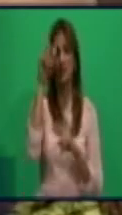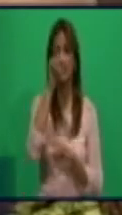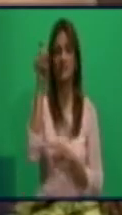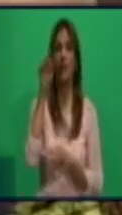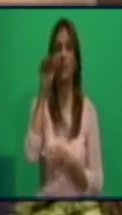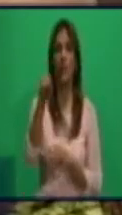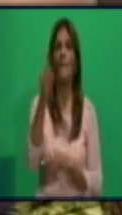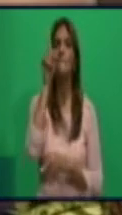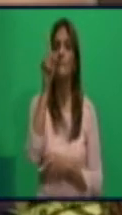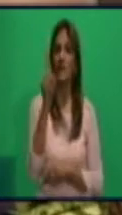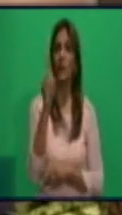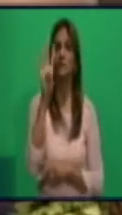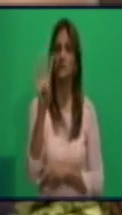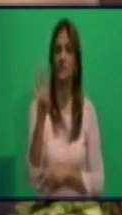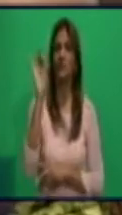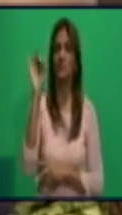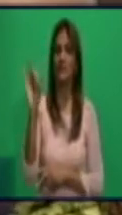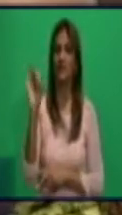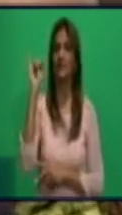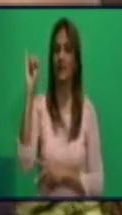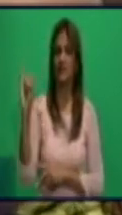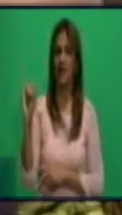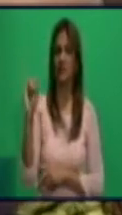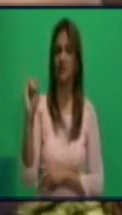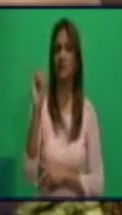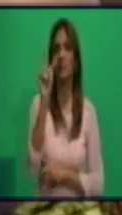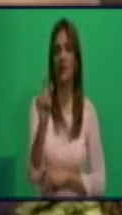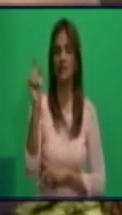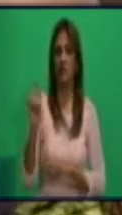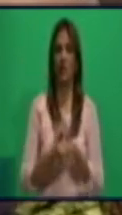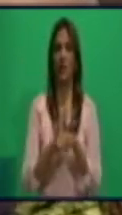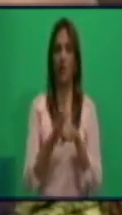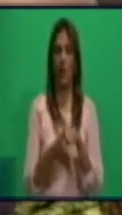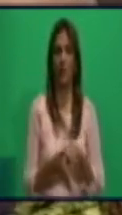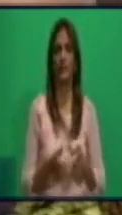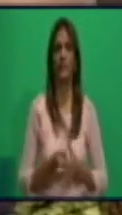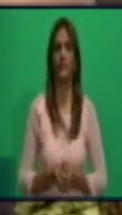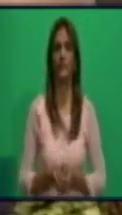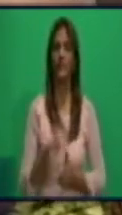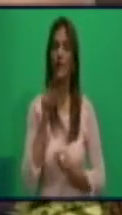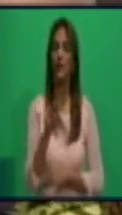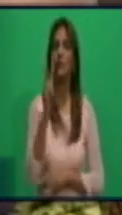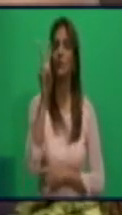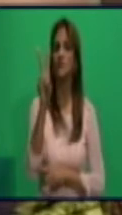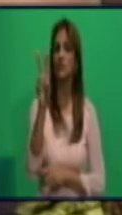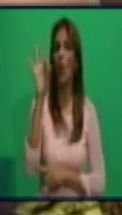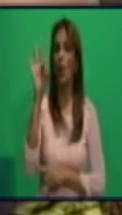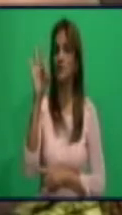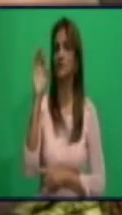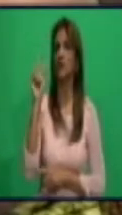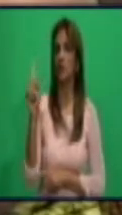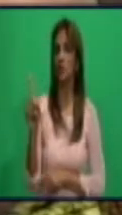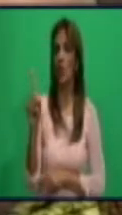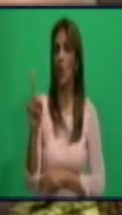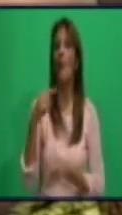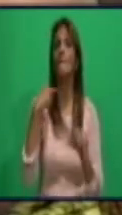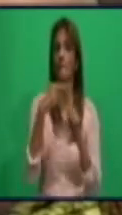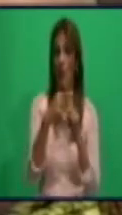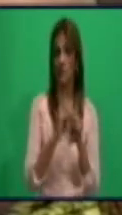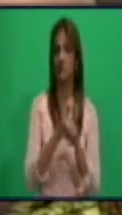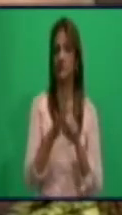1.476 pacientes. De ellos confirmados activos en la provincia 281 y confirmados fuera de la